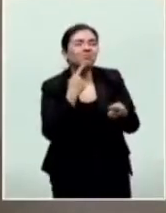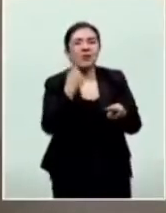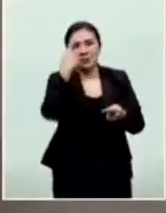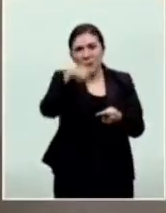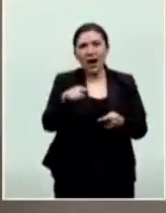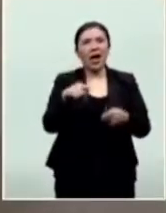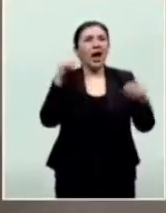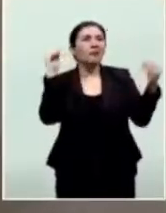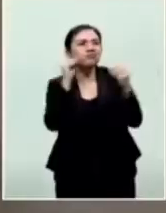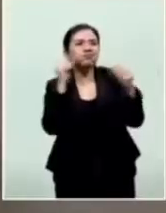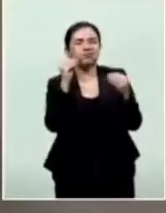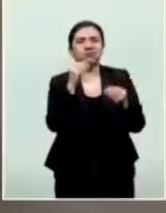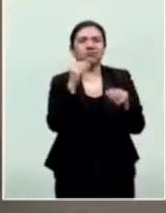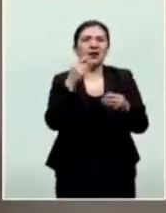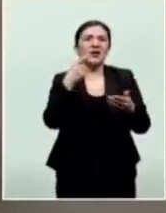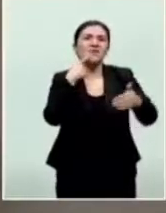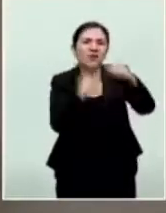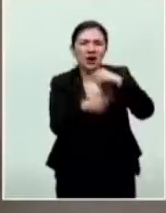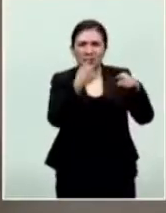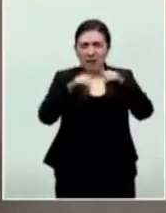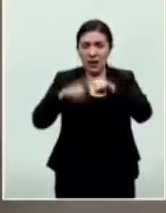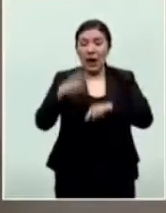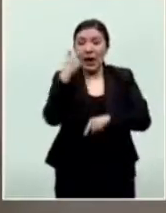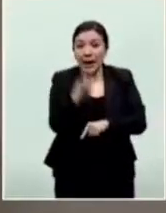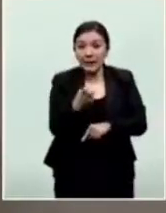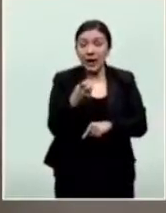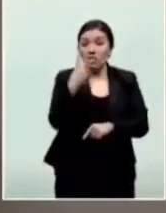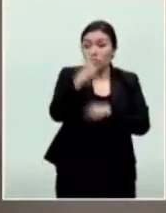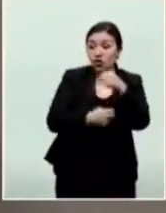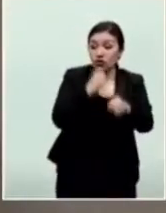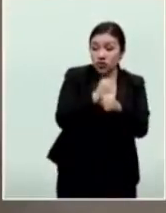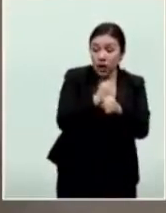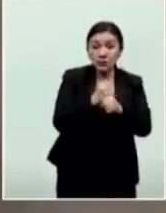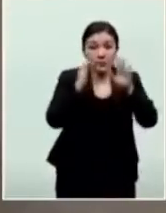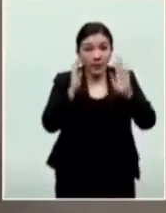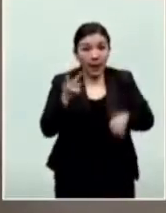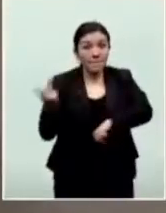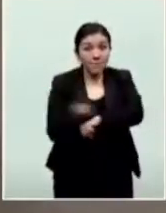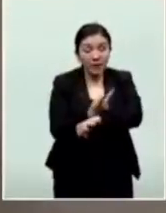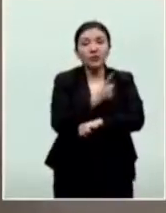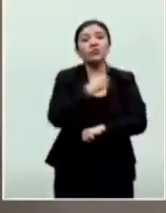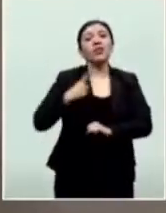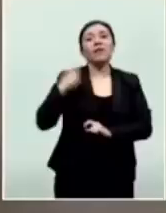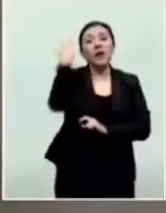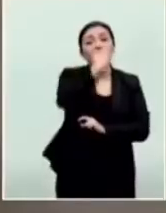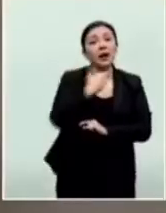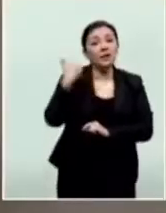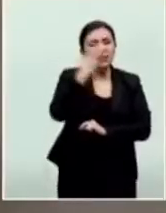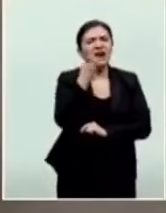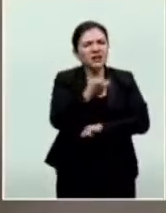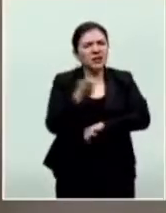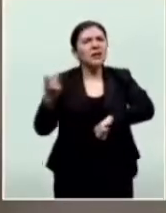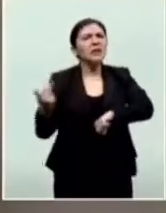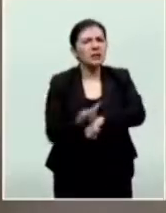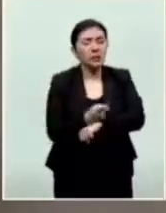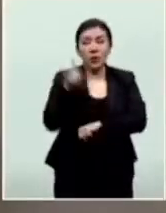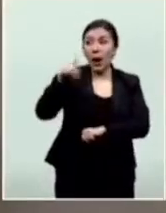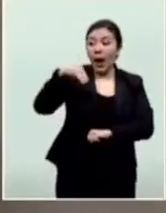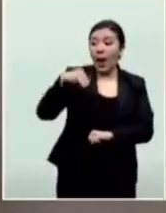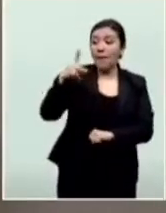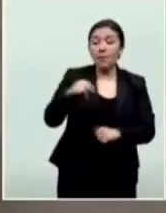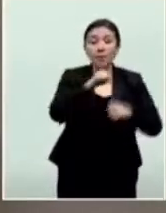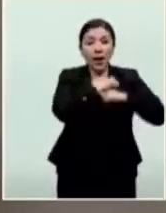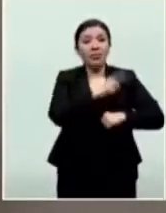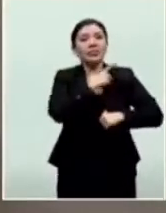se tiene la obligación de revisar esta medida y que el Ministerio Público tiene que acreditar por qué